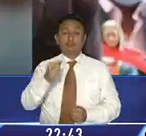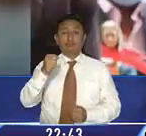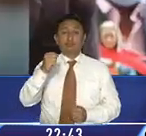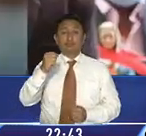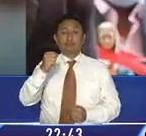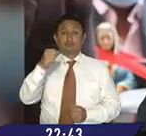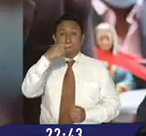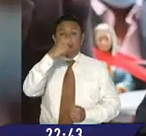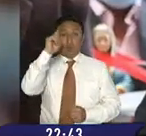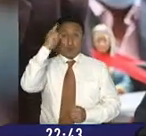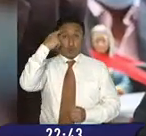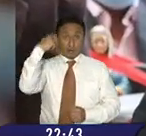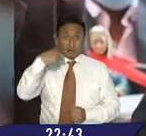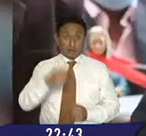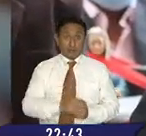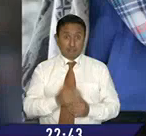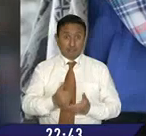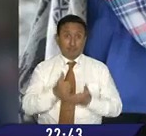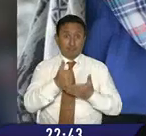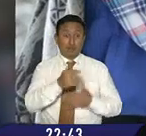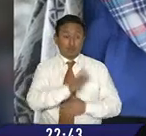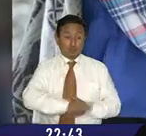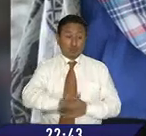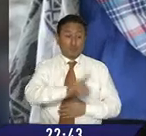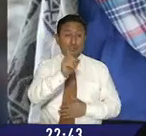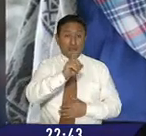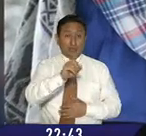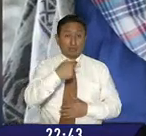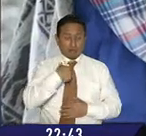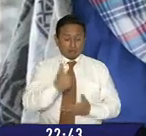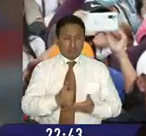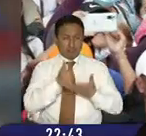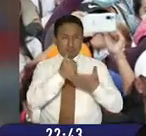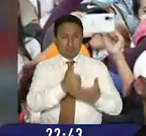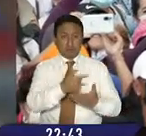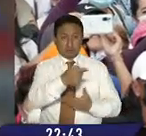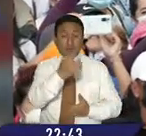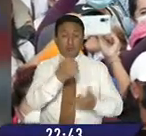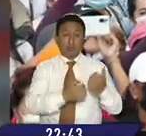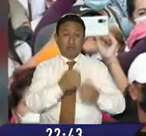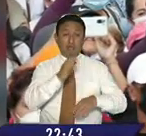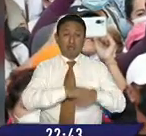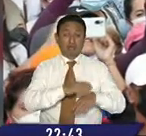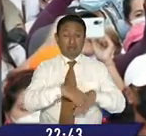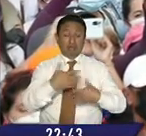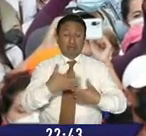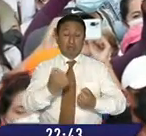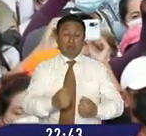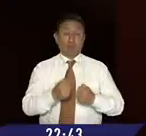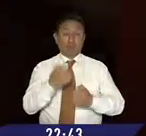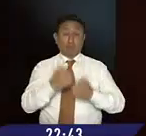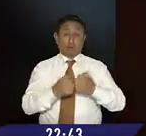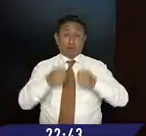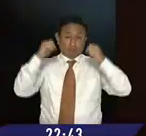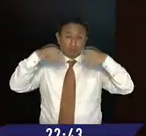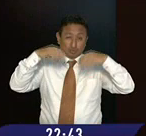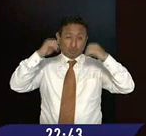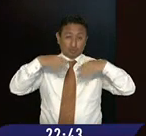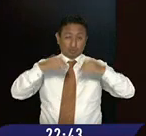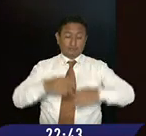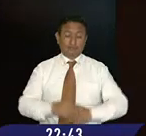De esta manera, el gobierno nacional atiende los requerimientos de la población quienes han sido afectados por desastres naturales,